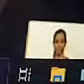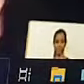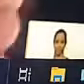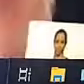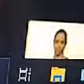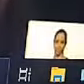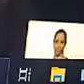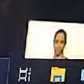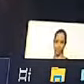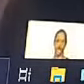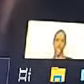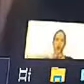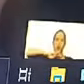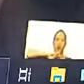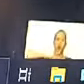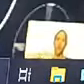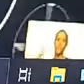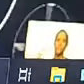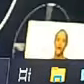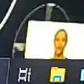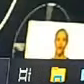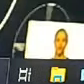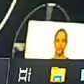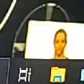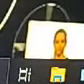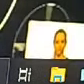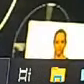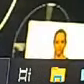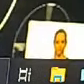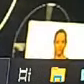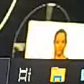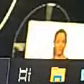¡El coño de tu madre!